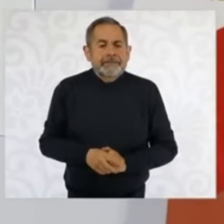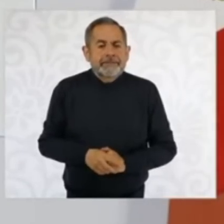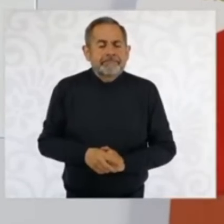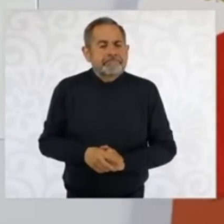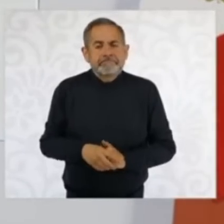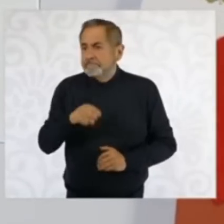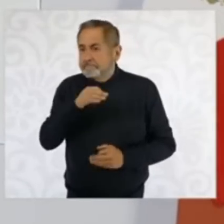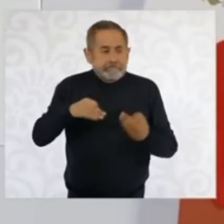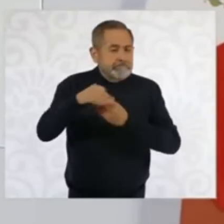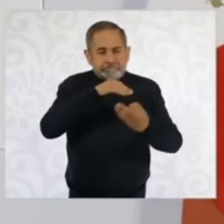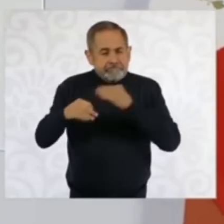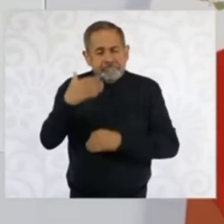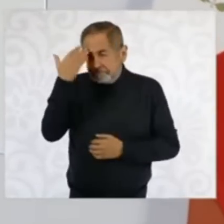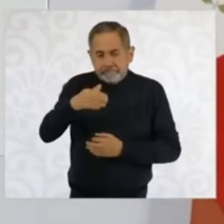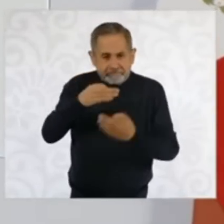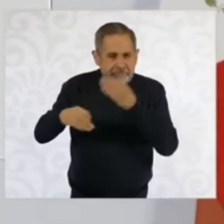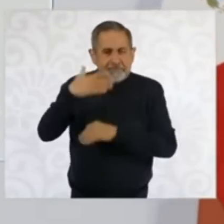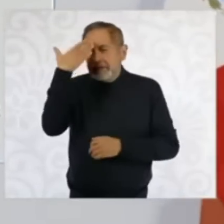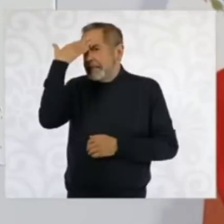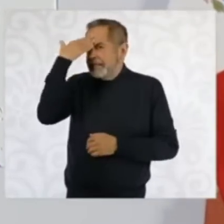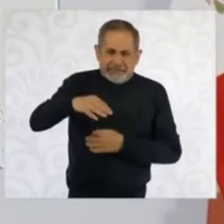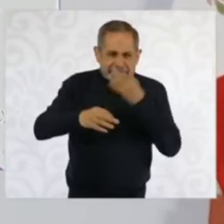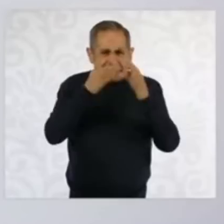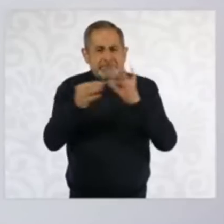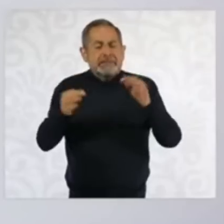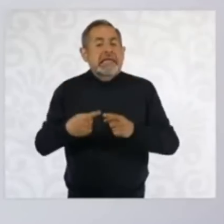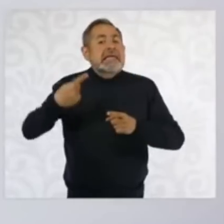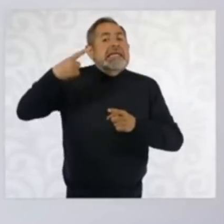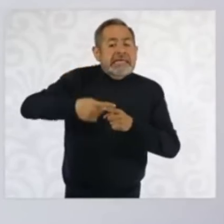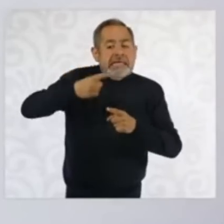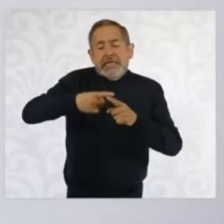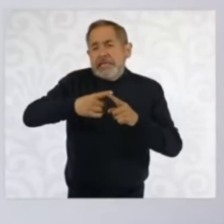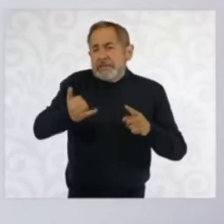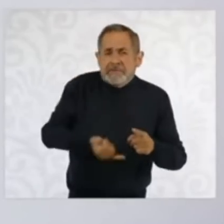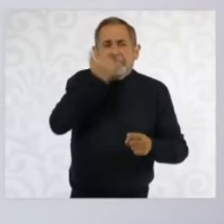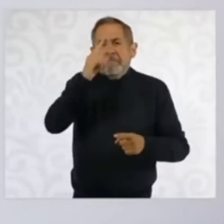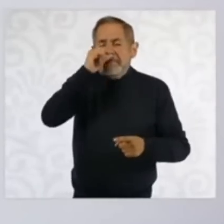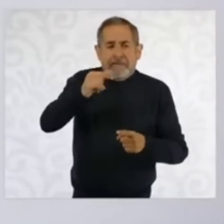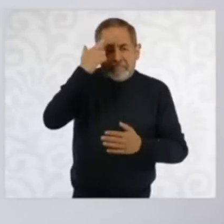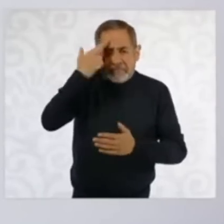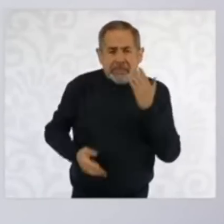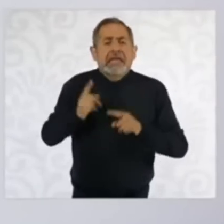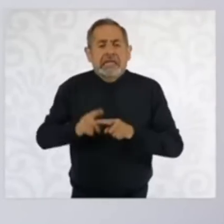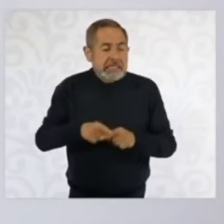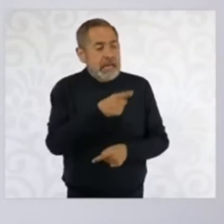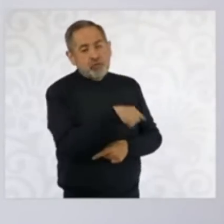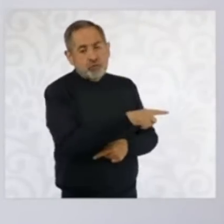que todas y todos sepamos que quien está cometiendo una falta es la